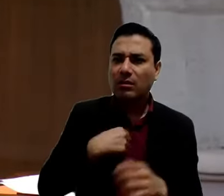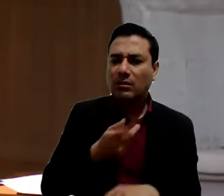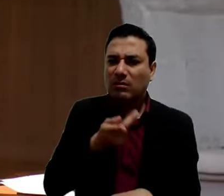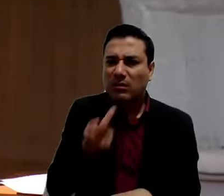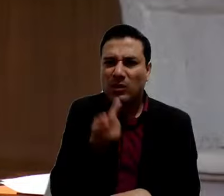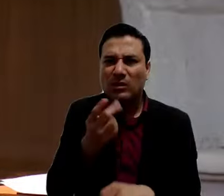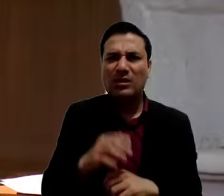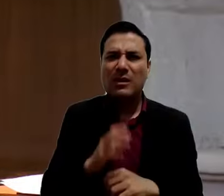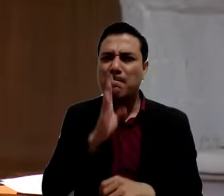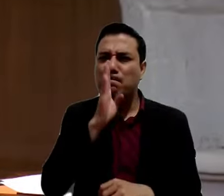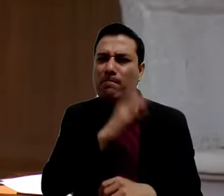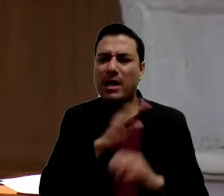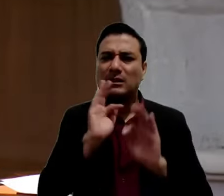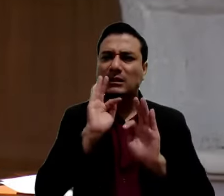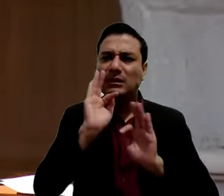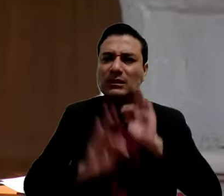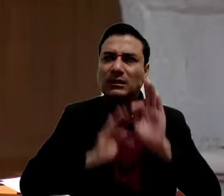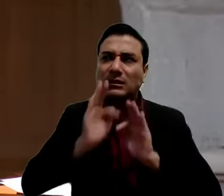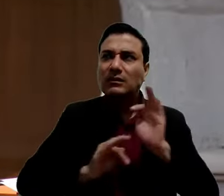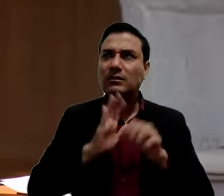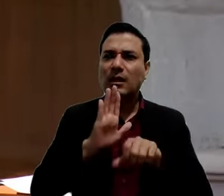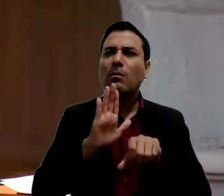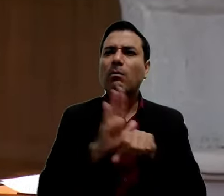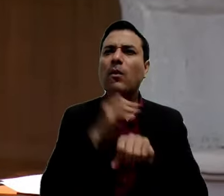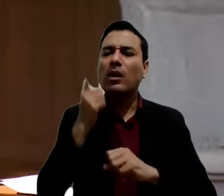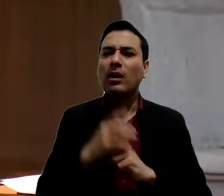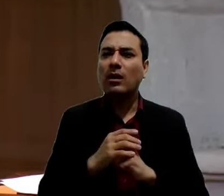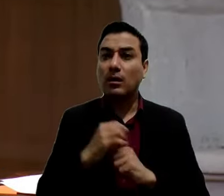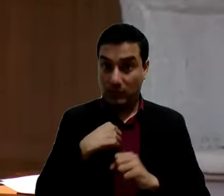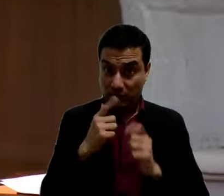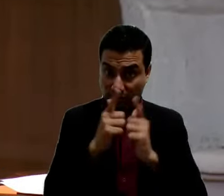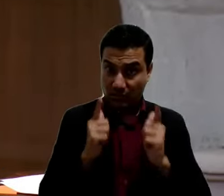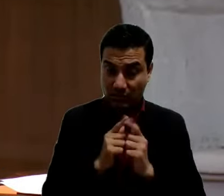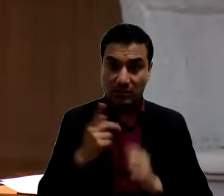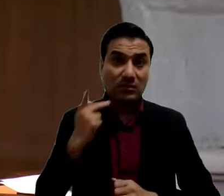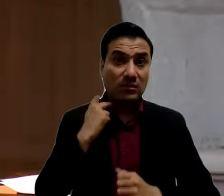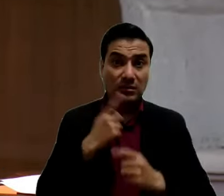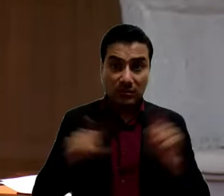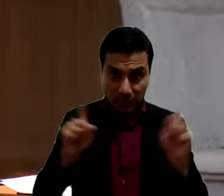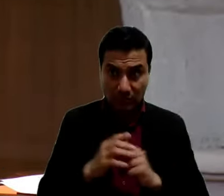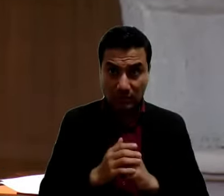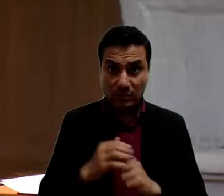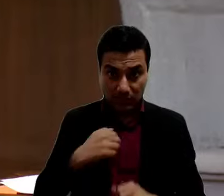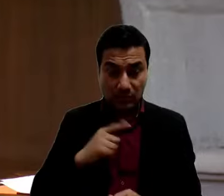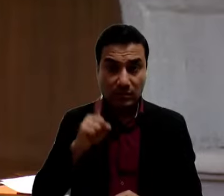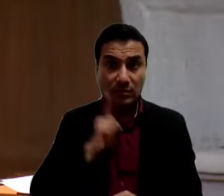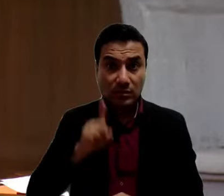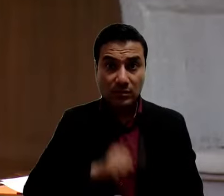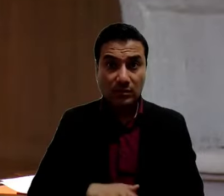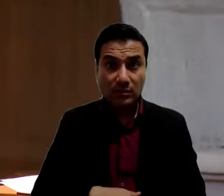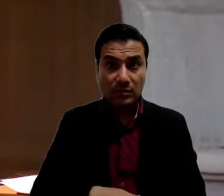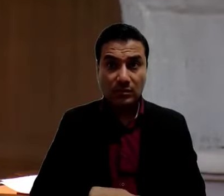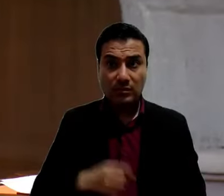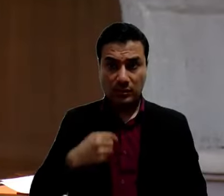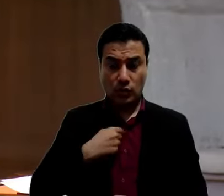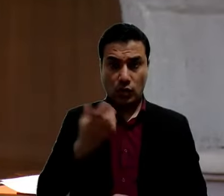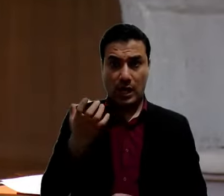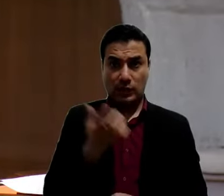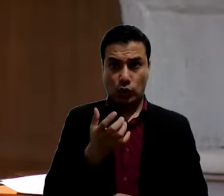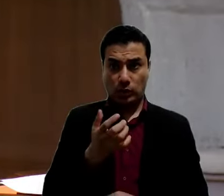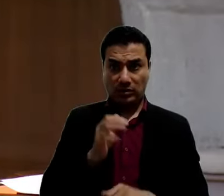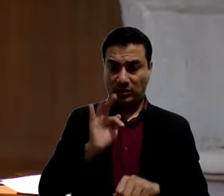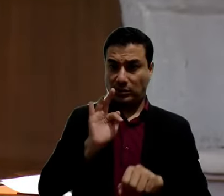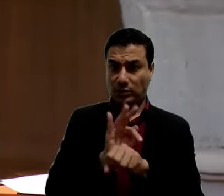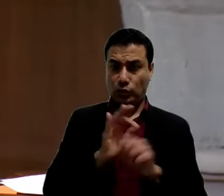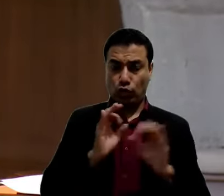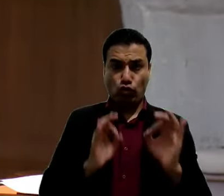el maltrato porque somos oposición porque soy mujer porque soy acción afirmativa